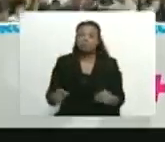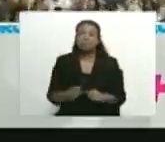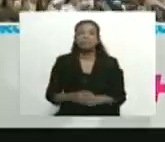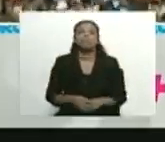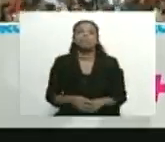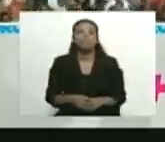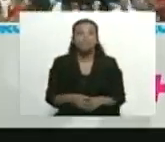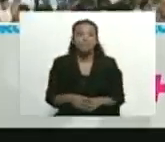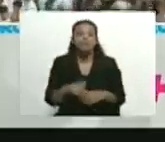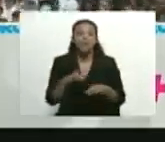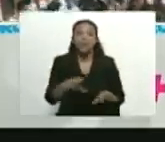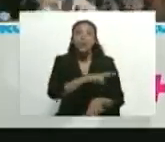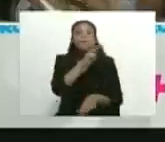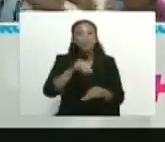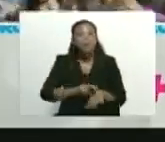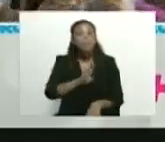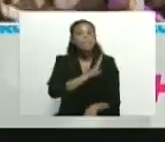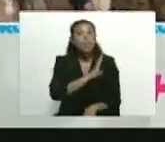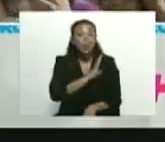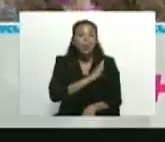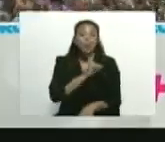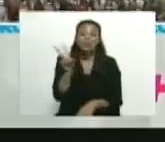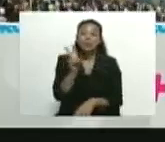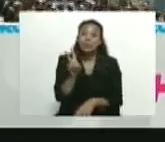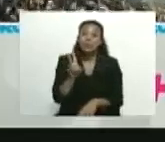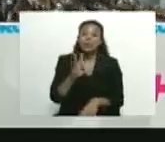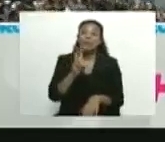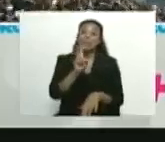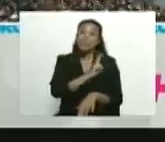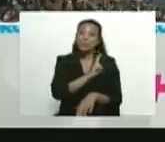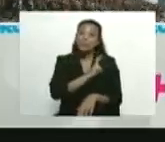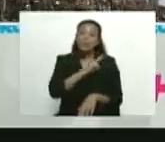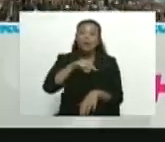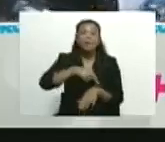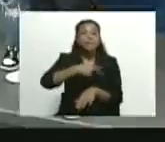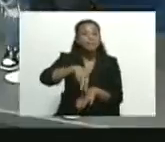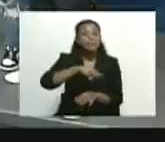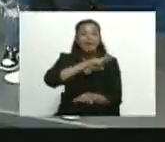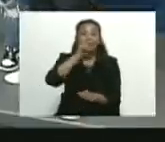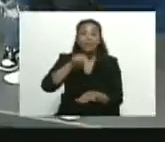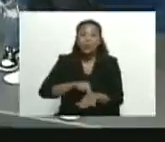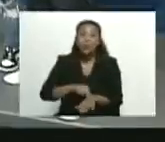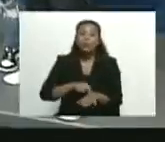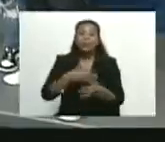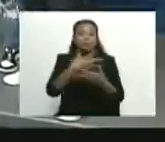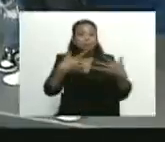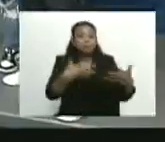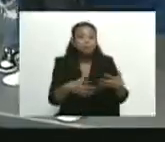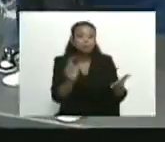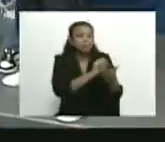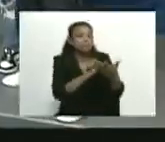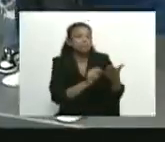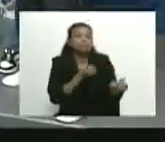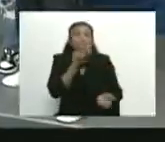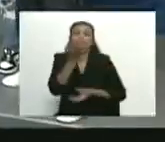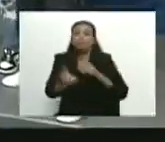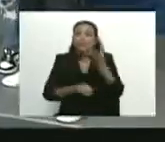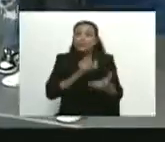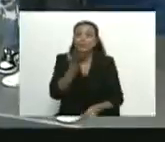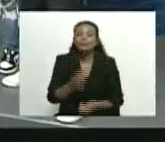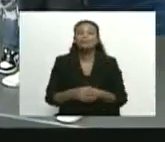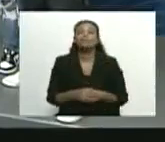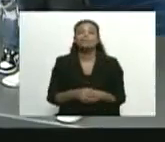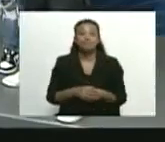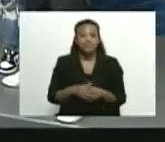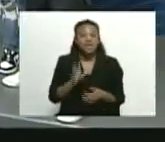música nacional, artistas, cantantes, compositores de la Venezuela,